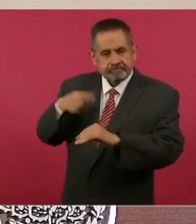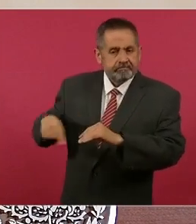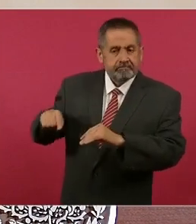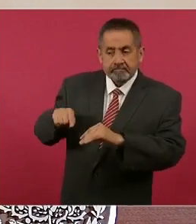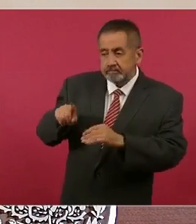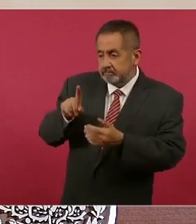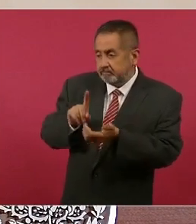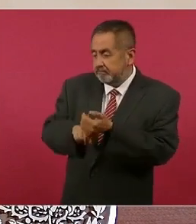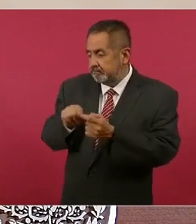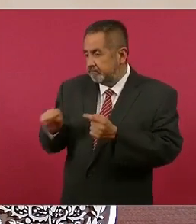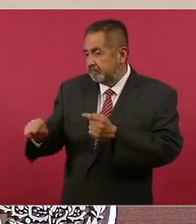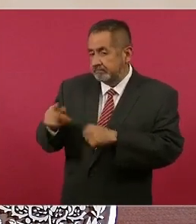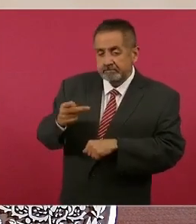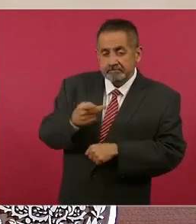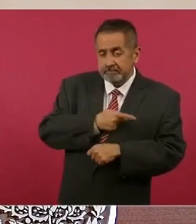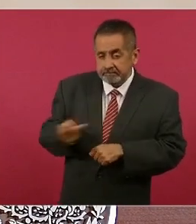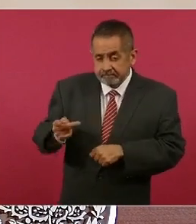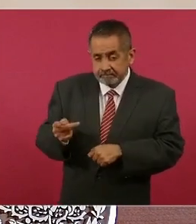más pobres.